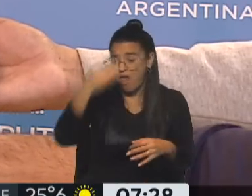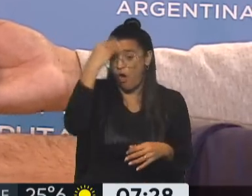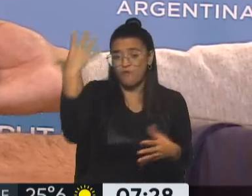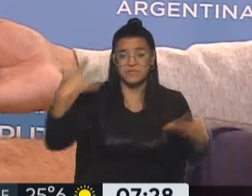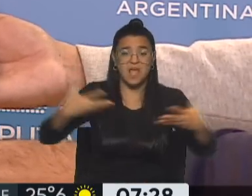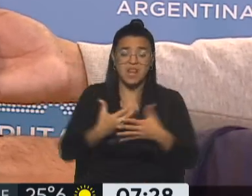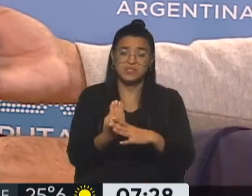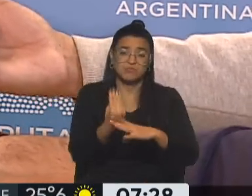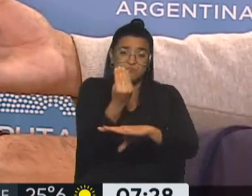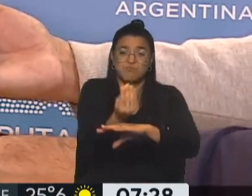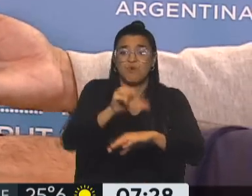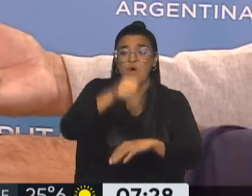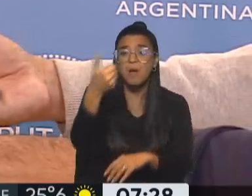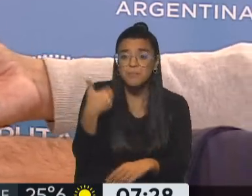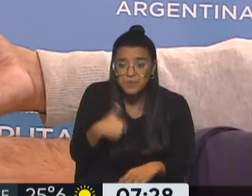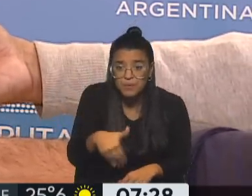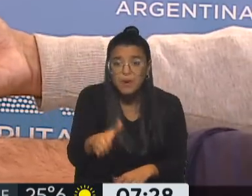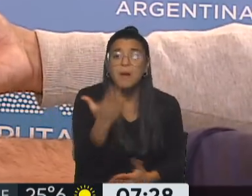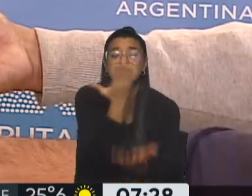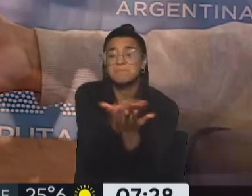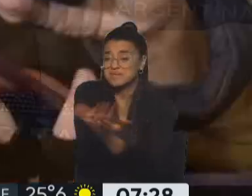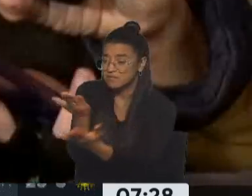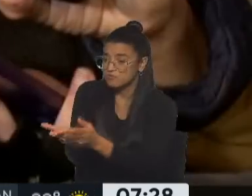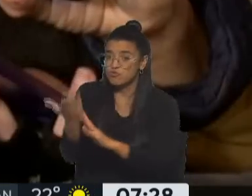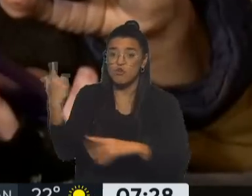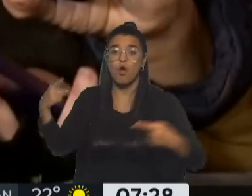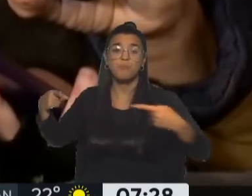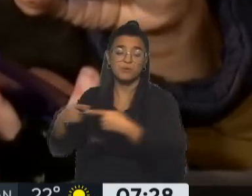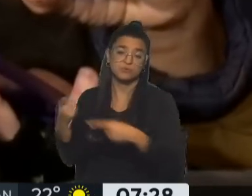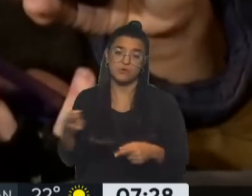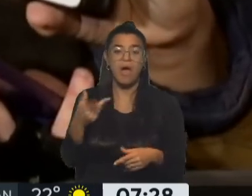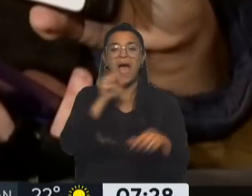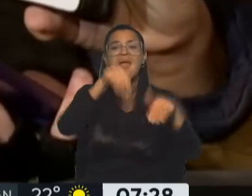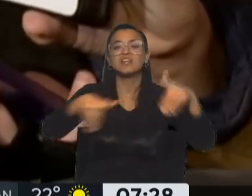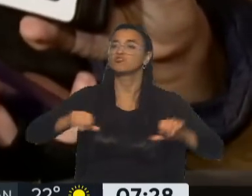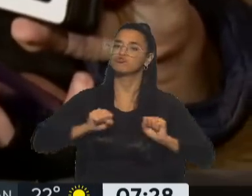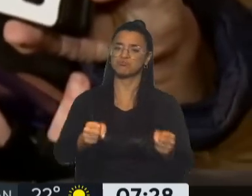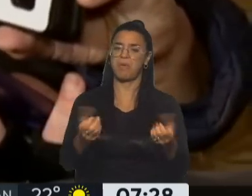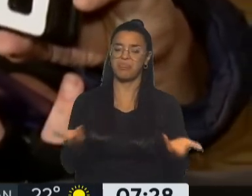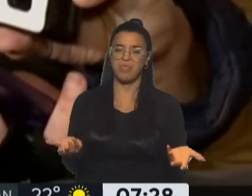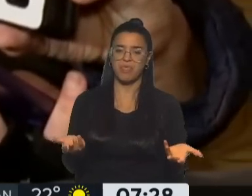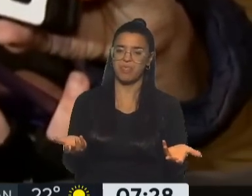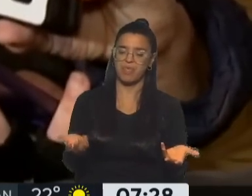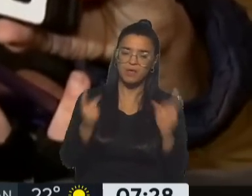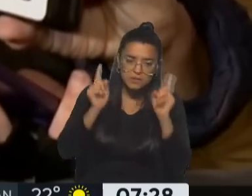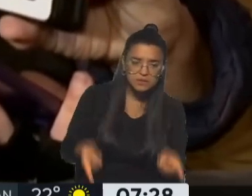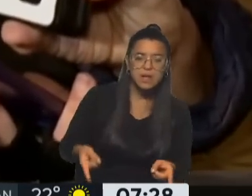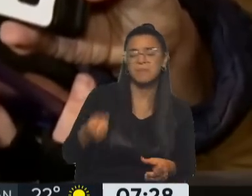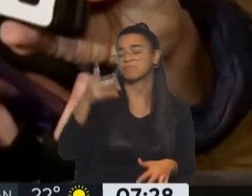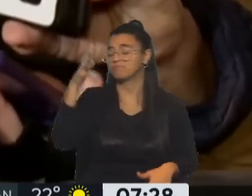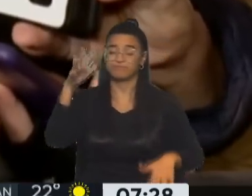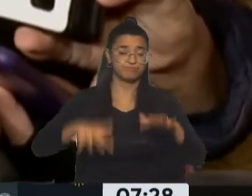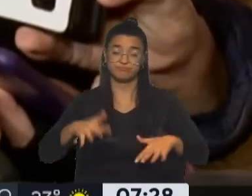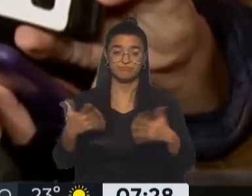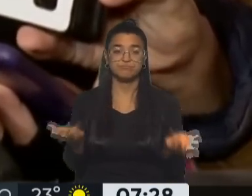oficialismo, y a instancias de presentaciones que hace la oposición, suspende la elección. Un gesto además de